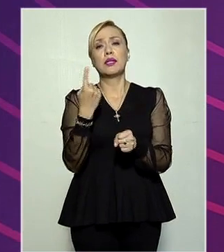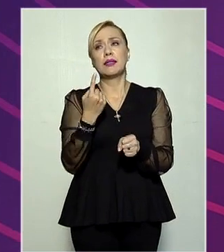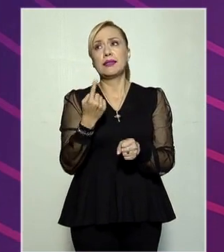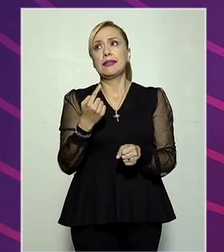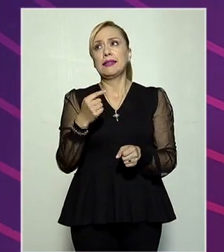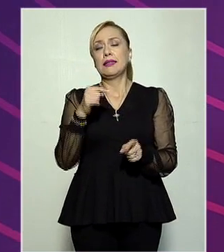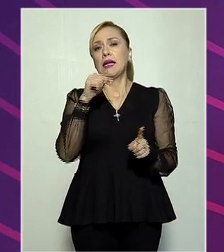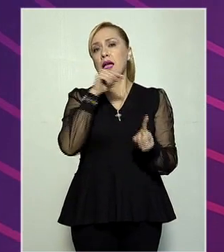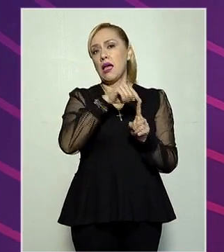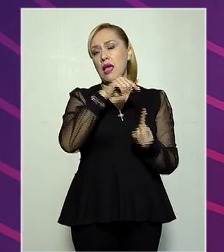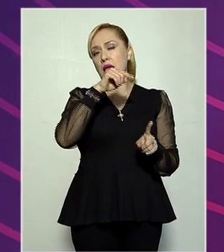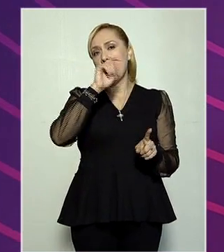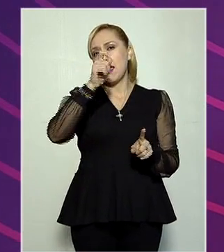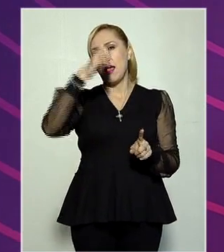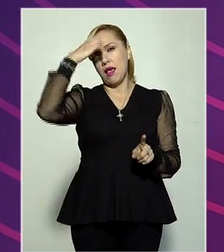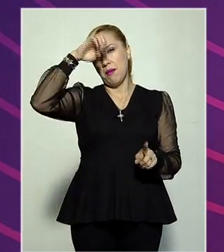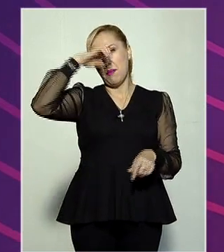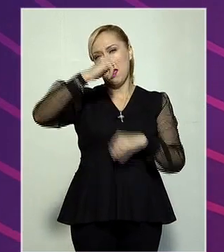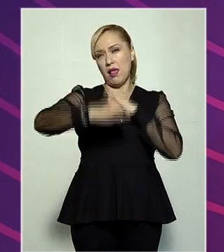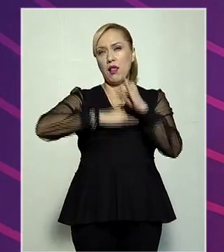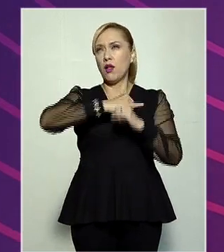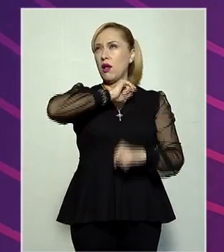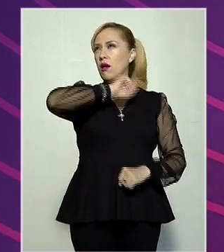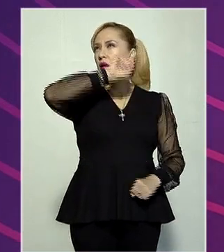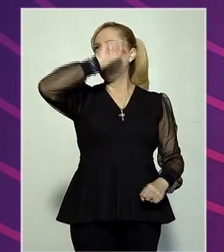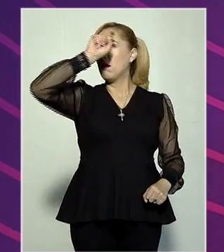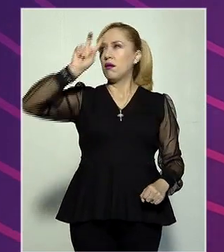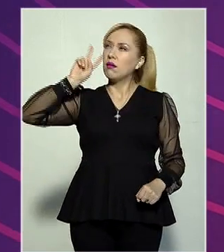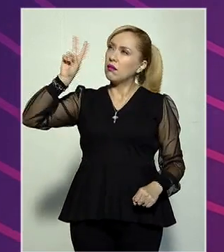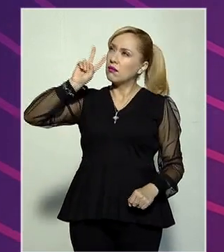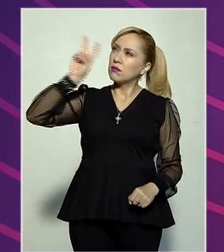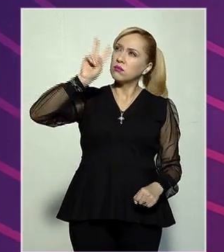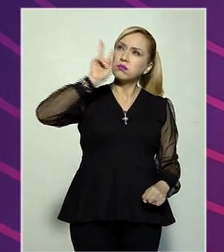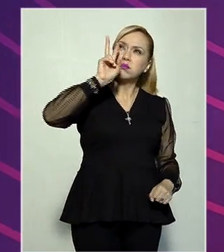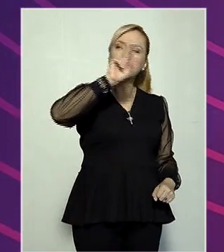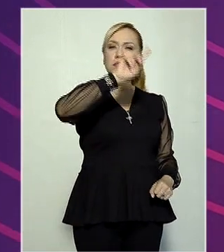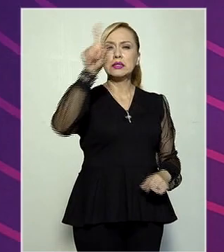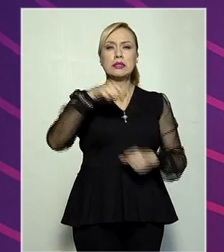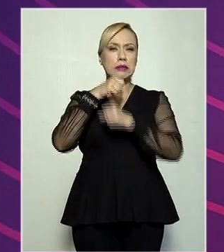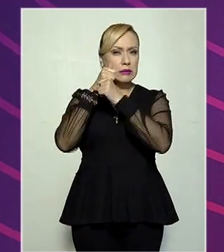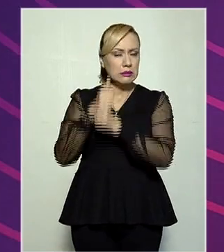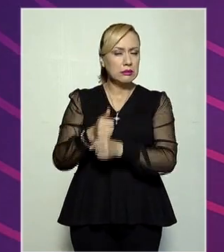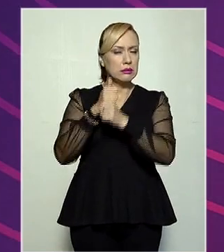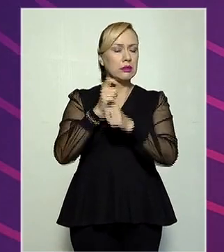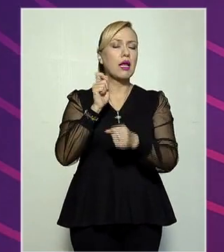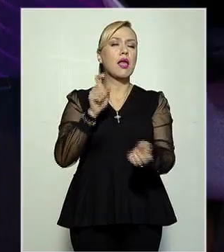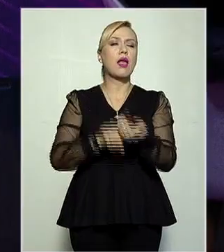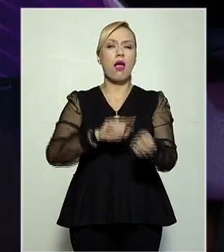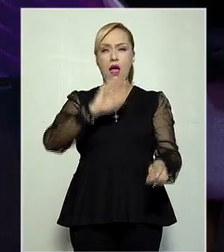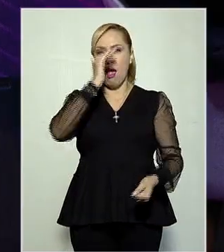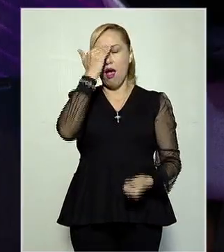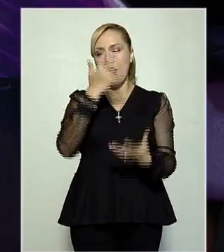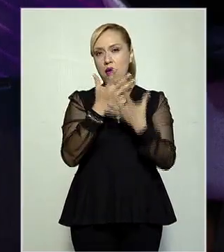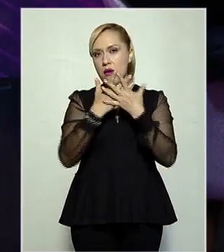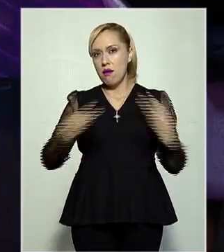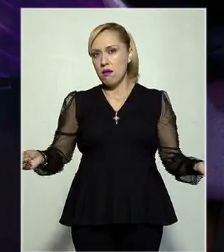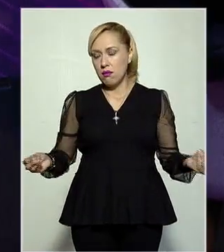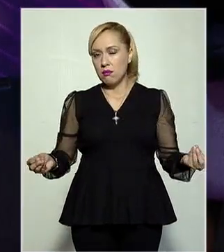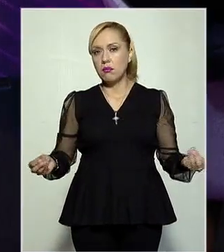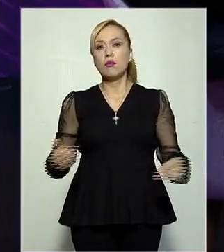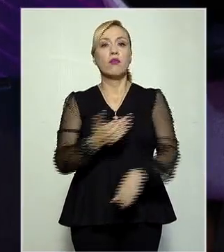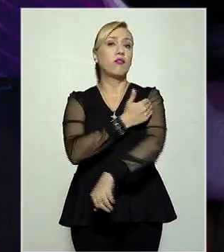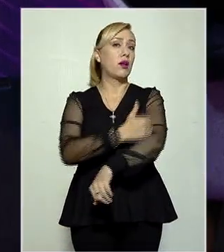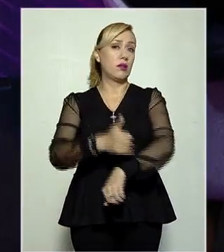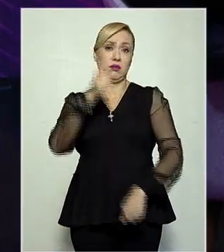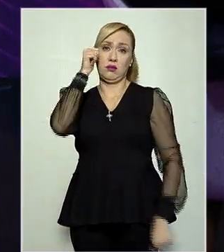todas las experiencias internacionales en cualquier país que han sufrido el flagelo de la desaparición, las